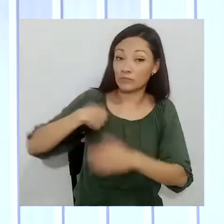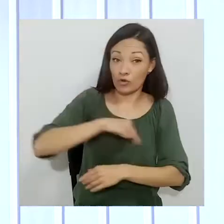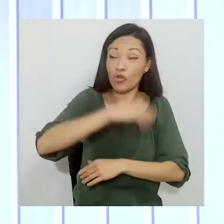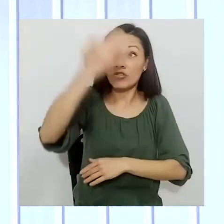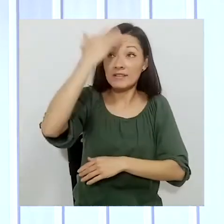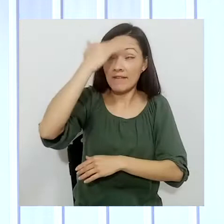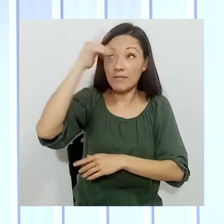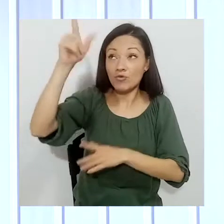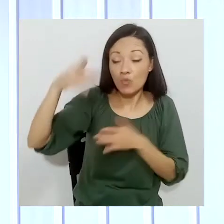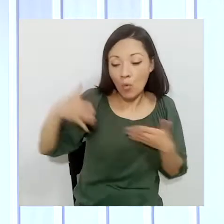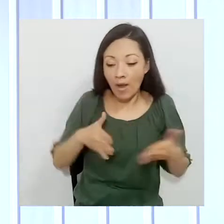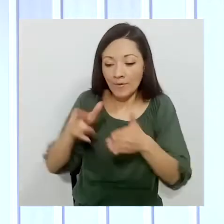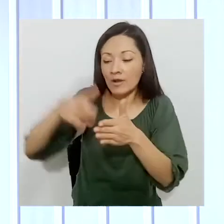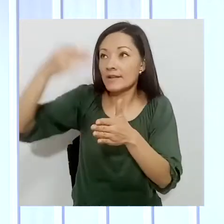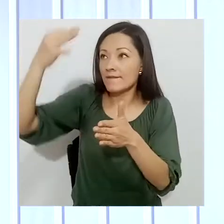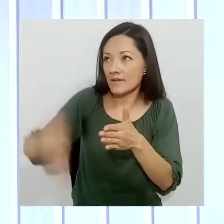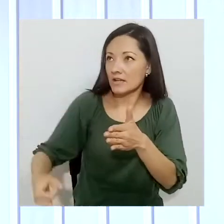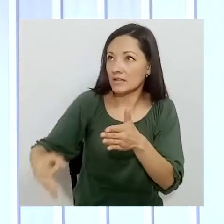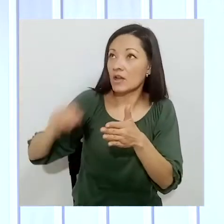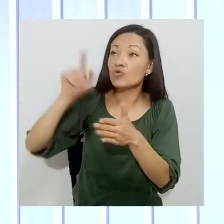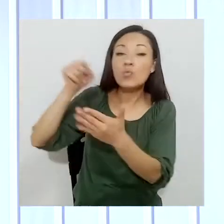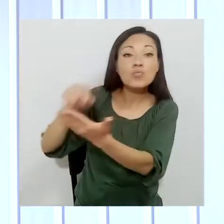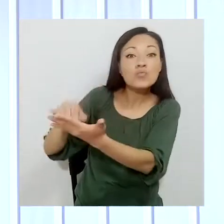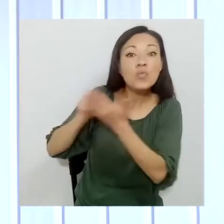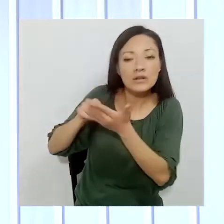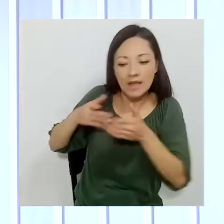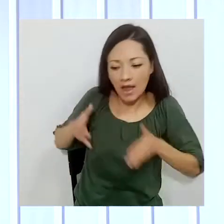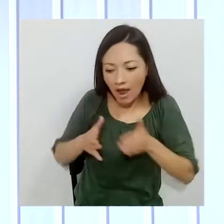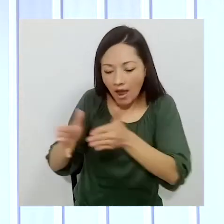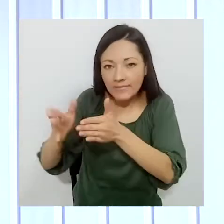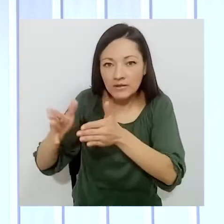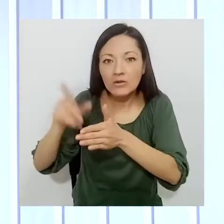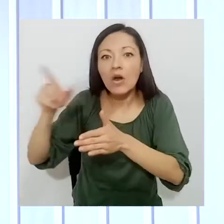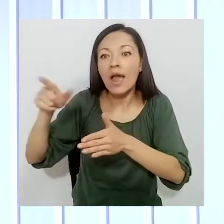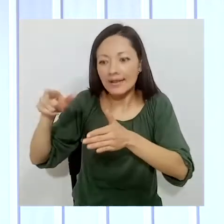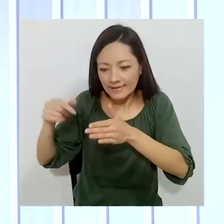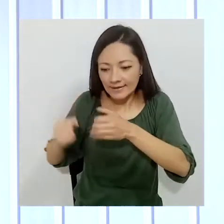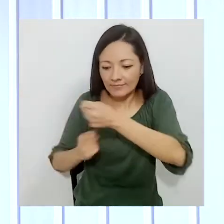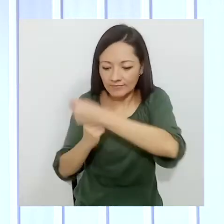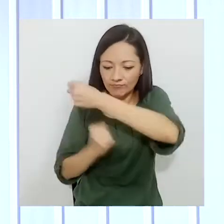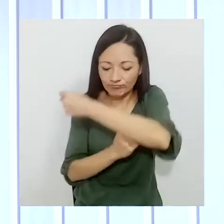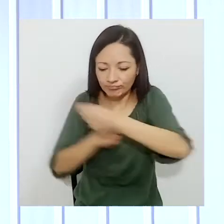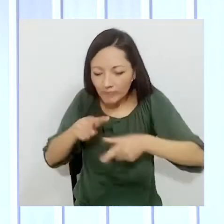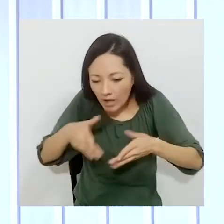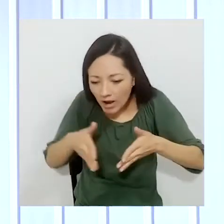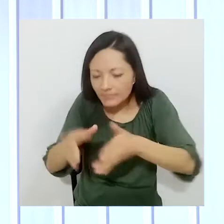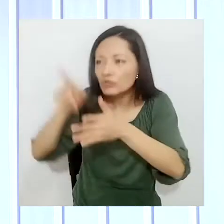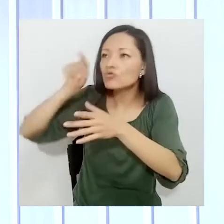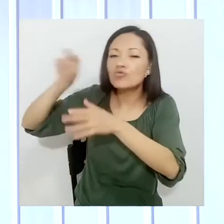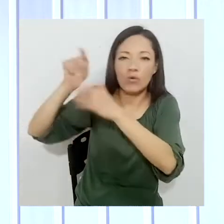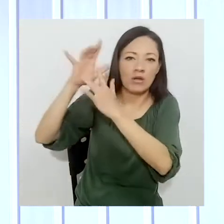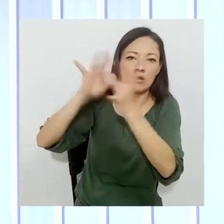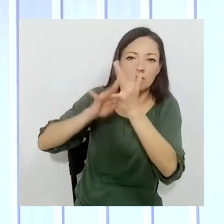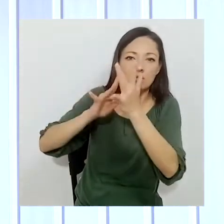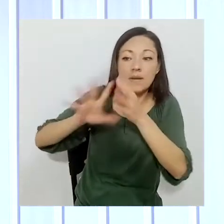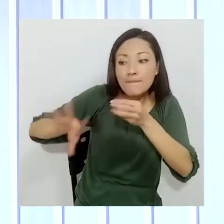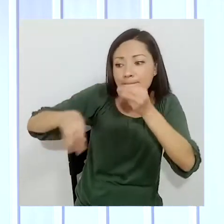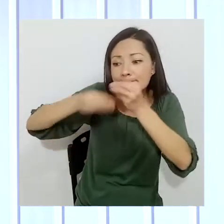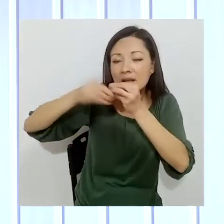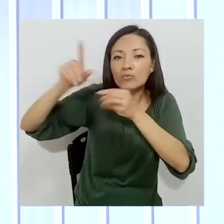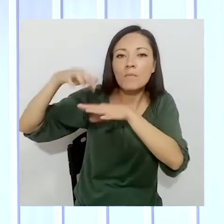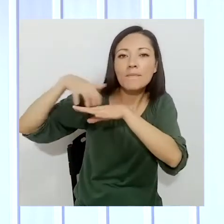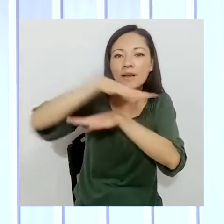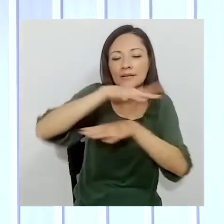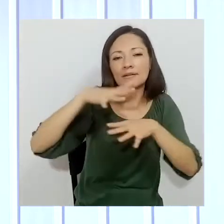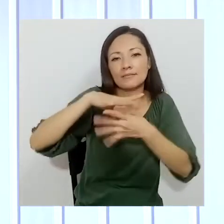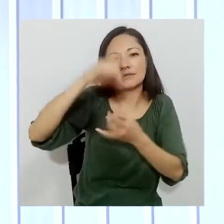solamente tú nos indicaste cuál era el camino, no solamente tú estableciste ese camino que eres tú, sino que además tú has